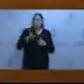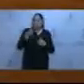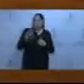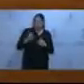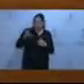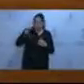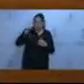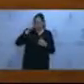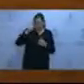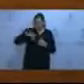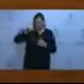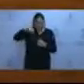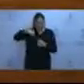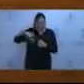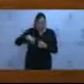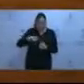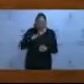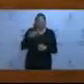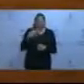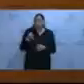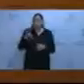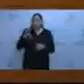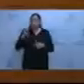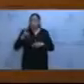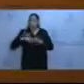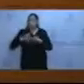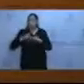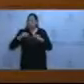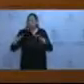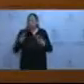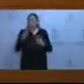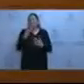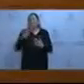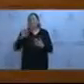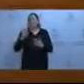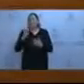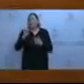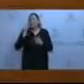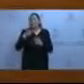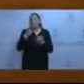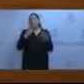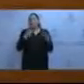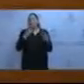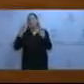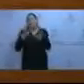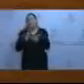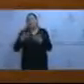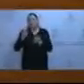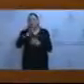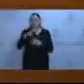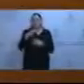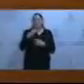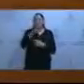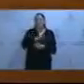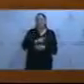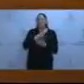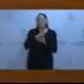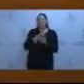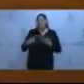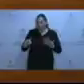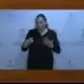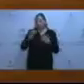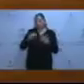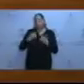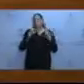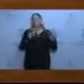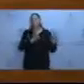mes. Ahora mismo, la deuda con el Principado se sitúa en 30,68 millones de euros y en 116,67 la